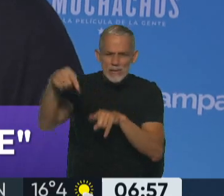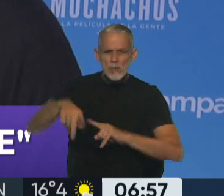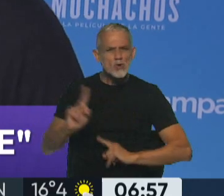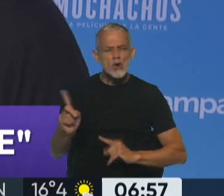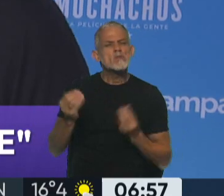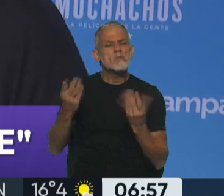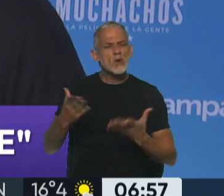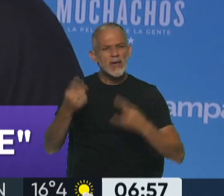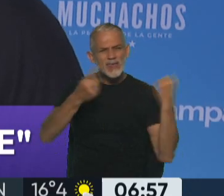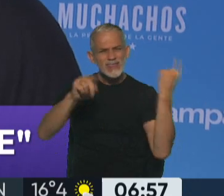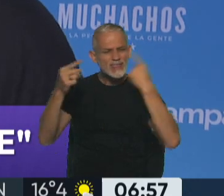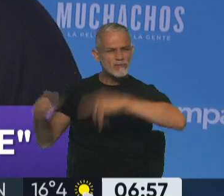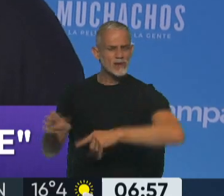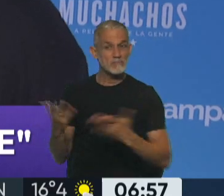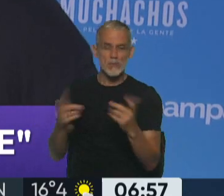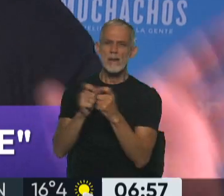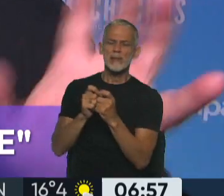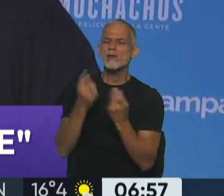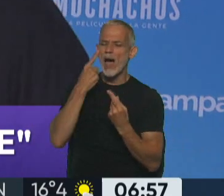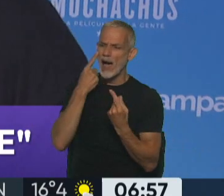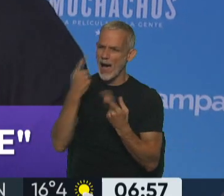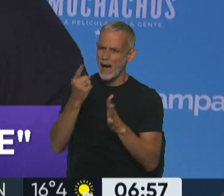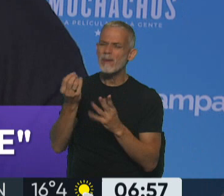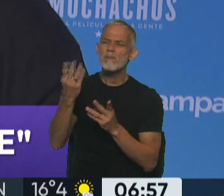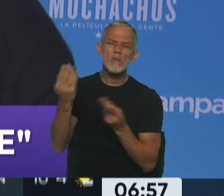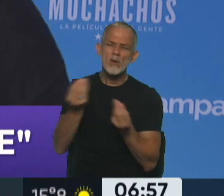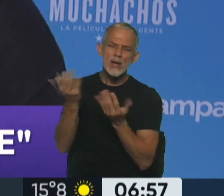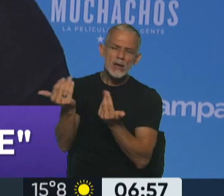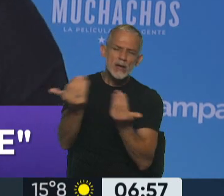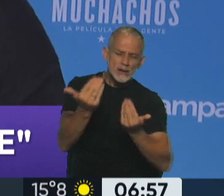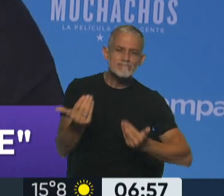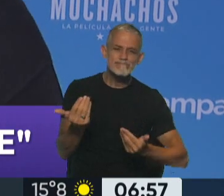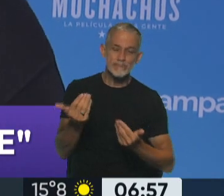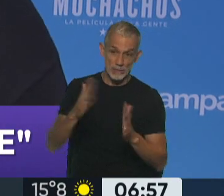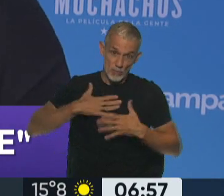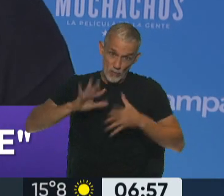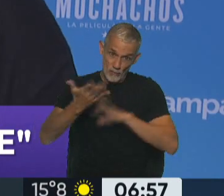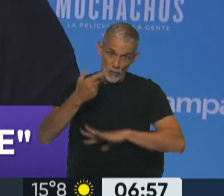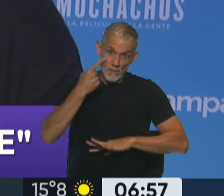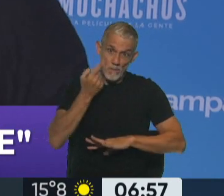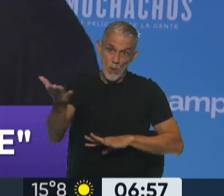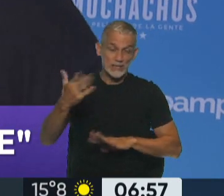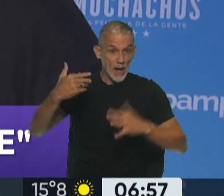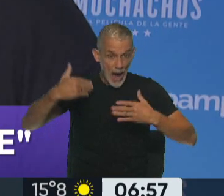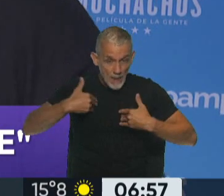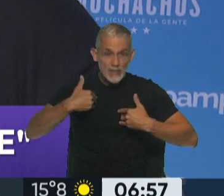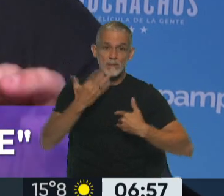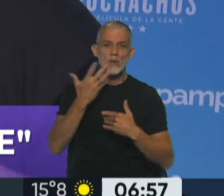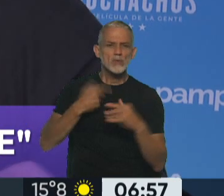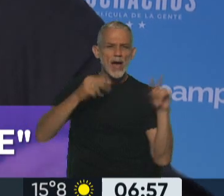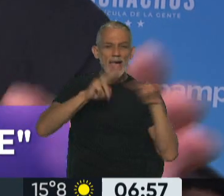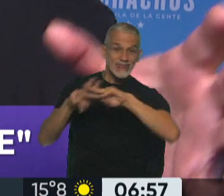ahora. ¿Por qué? Bueno, la película recorre ese porqué y al mismo tiempo muestra de una manera que a mí me parece increíble. La edición